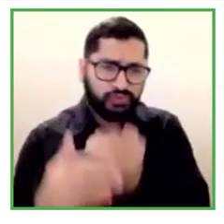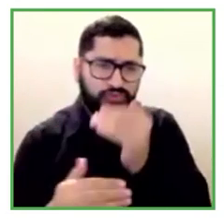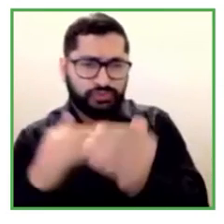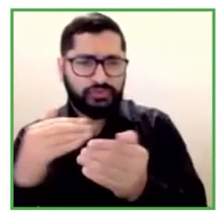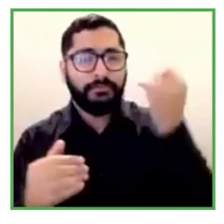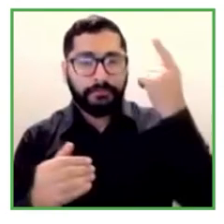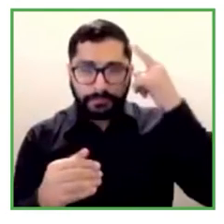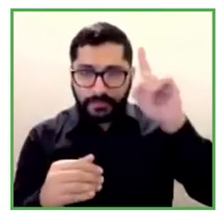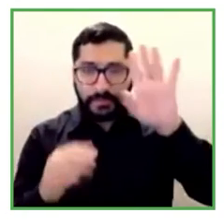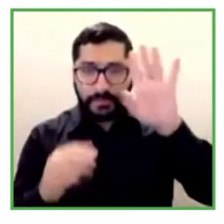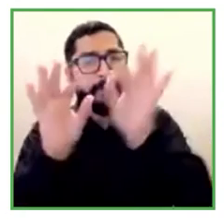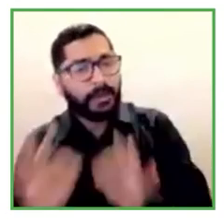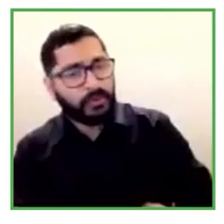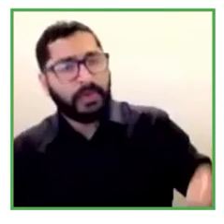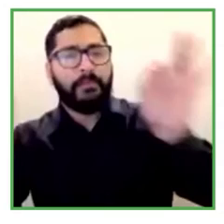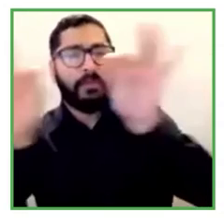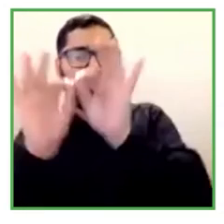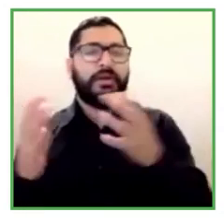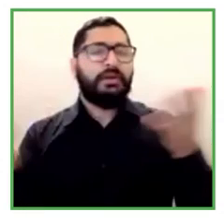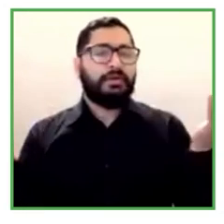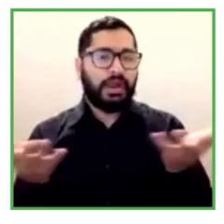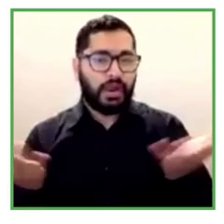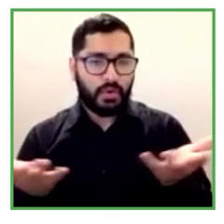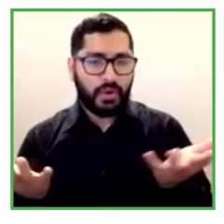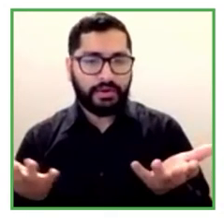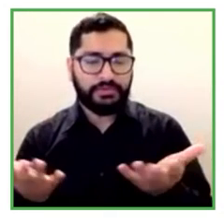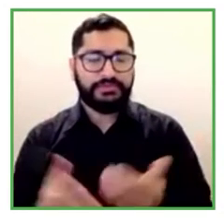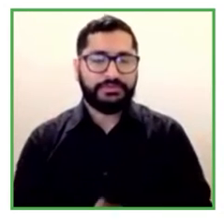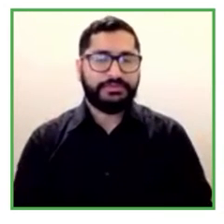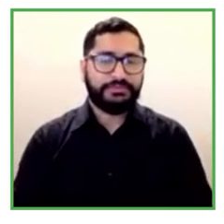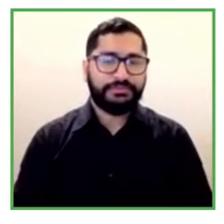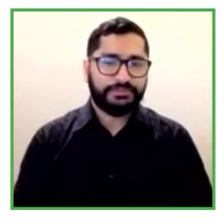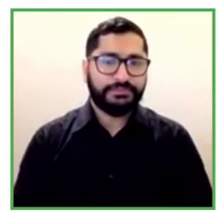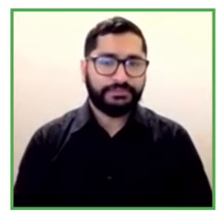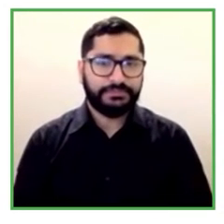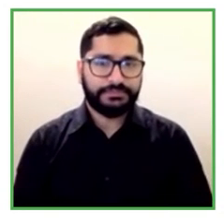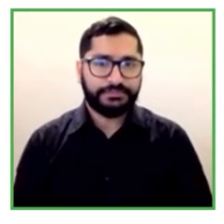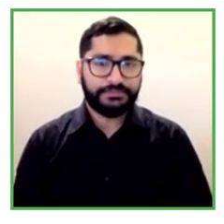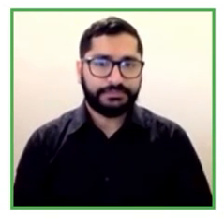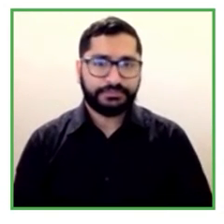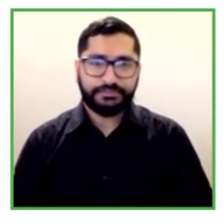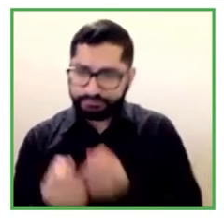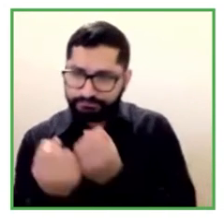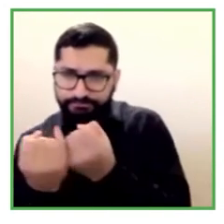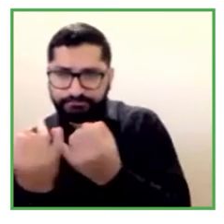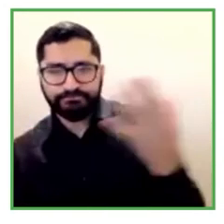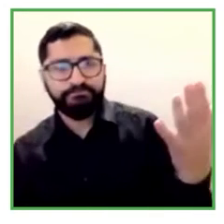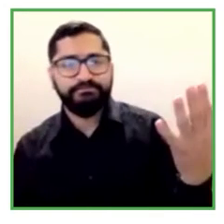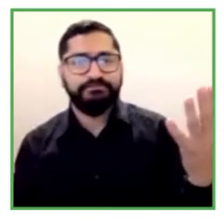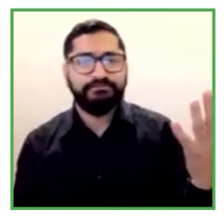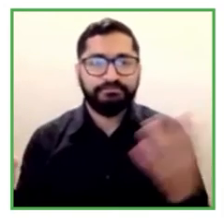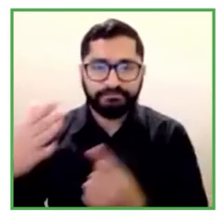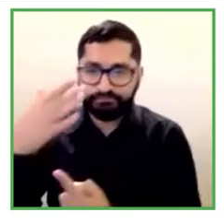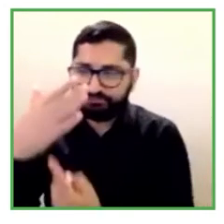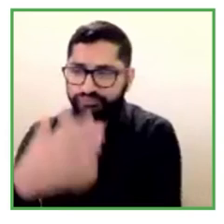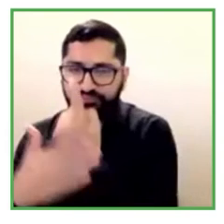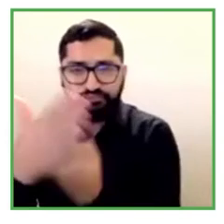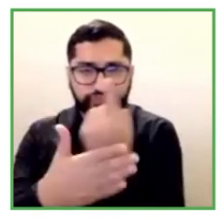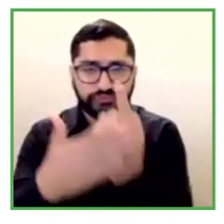amplio diverso, en su concepción diversa, sí son fundamentales para el éxito de organizaciones como la nuestra.